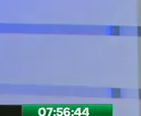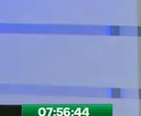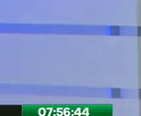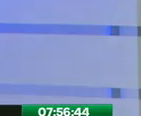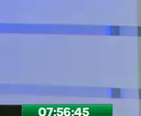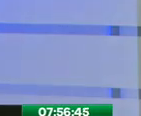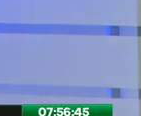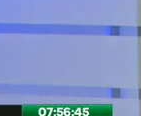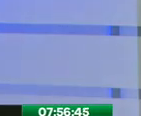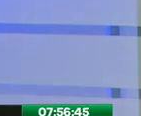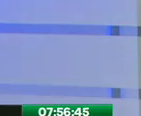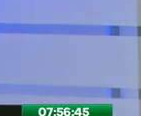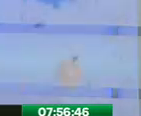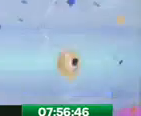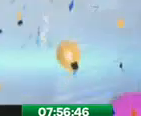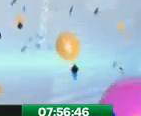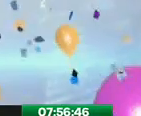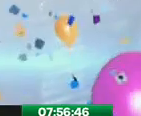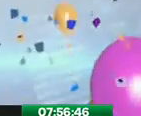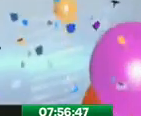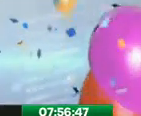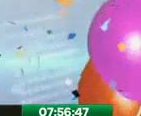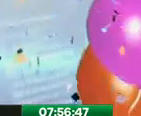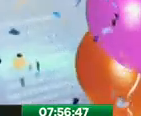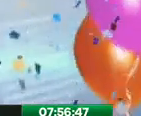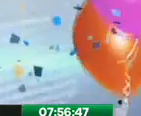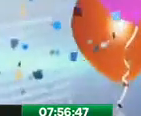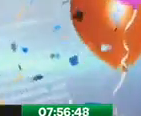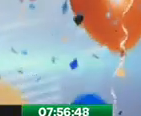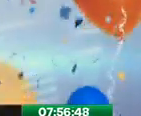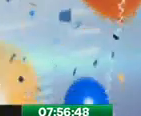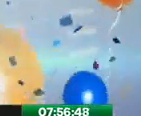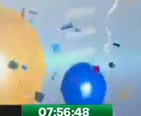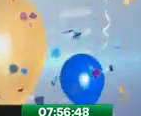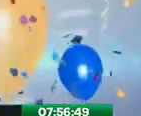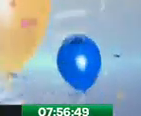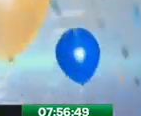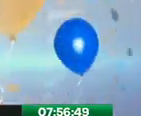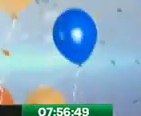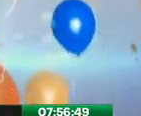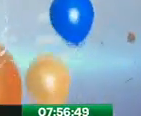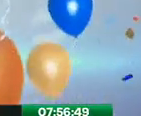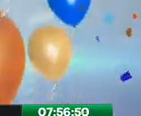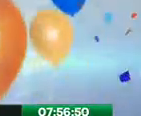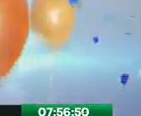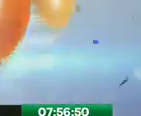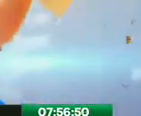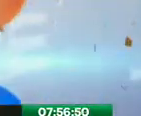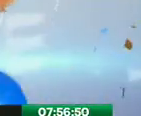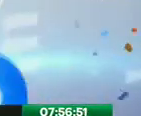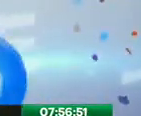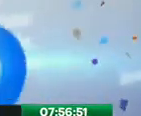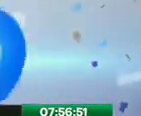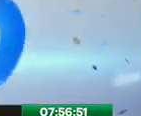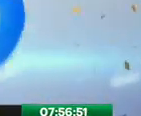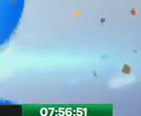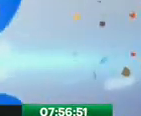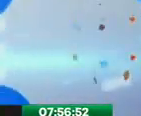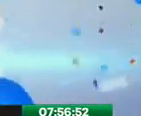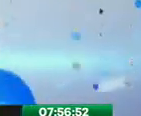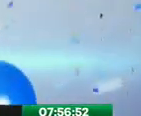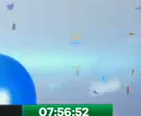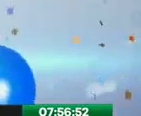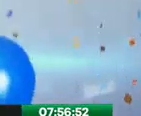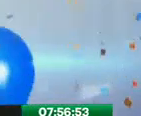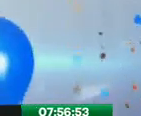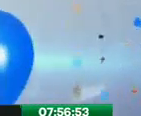Cumpleañeros que queremos compartir con todos ustedes, deseándoles que pasen muy lindo. Ahí está, Yanela Álava, 17